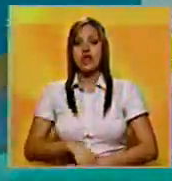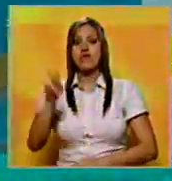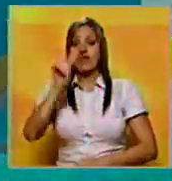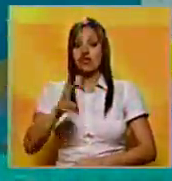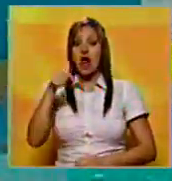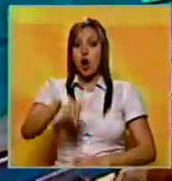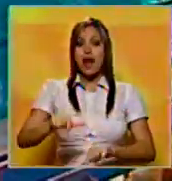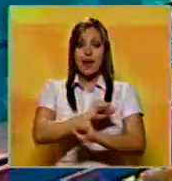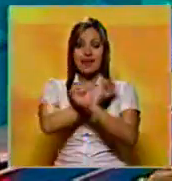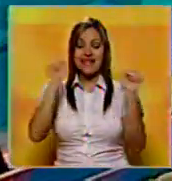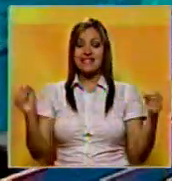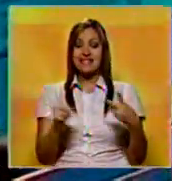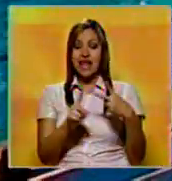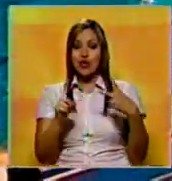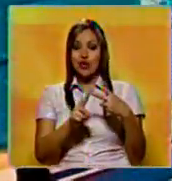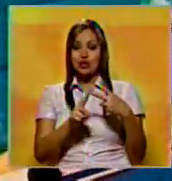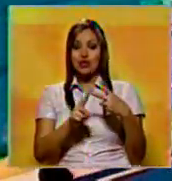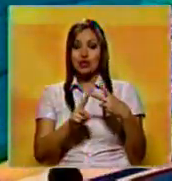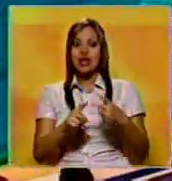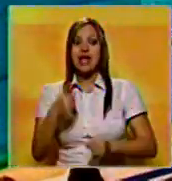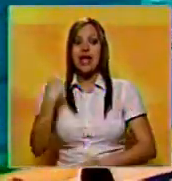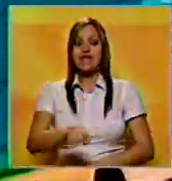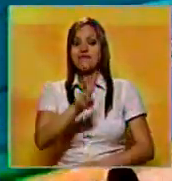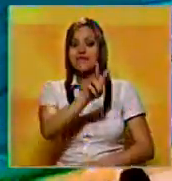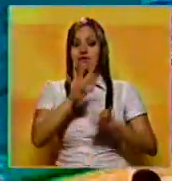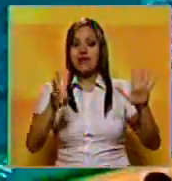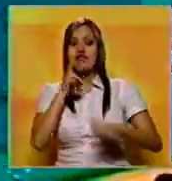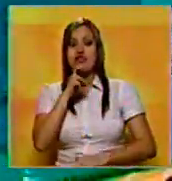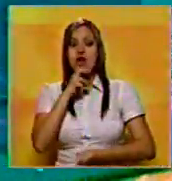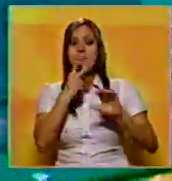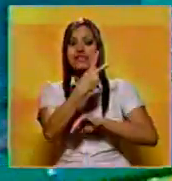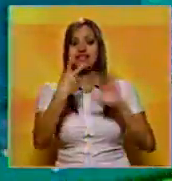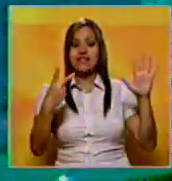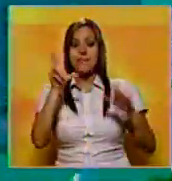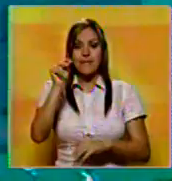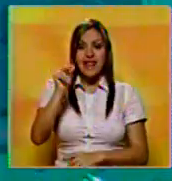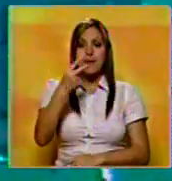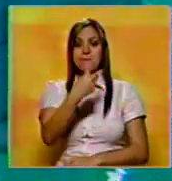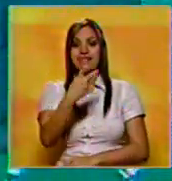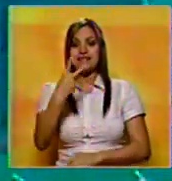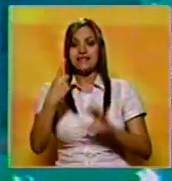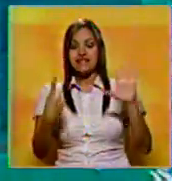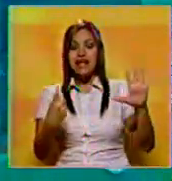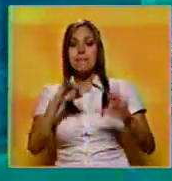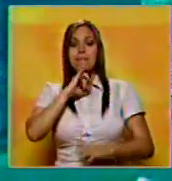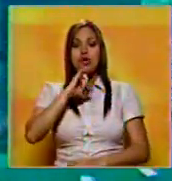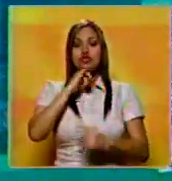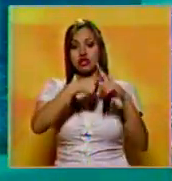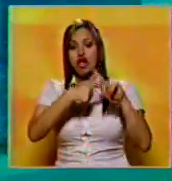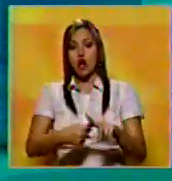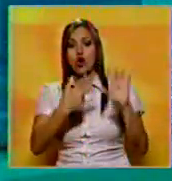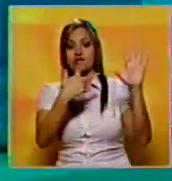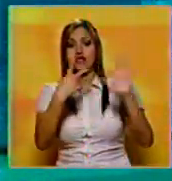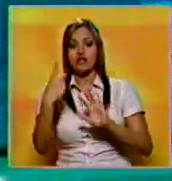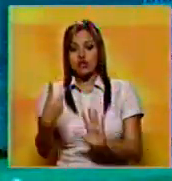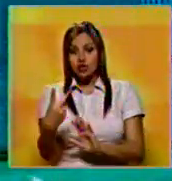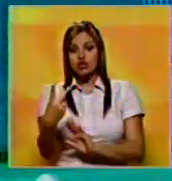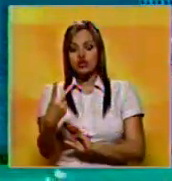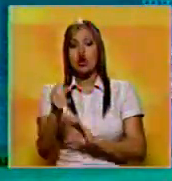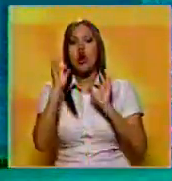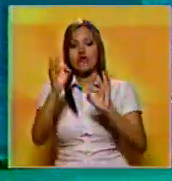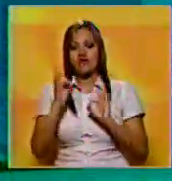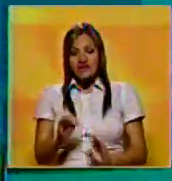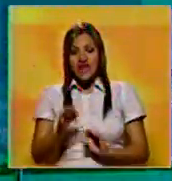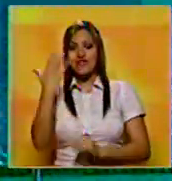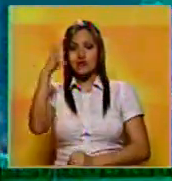amaneció en el segundo lugar del medallero con 29 preseas de oro, 27 de plata y 26 de bronce, para un total de 82, persiguiendo allí a la